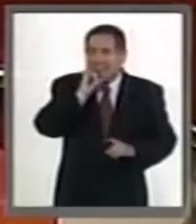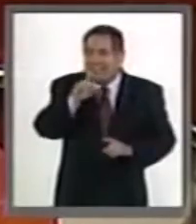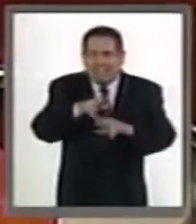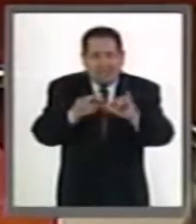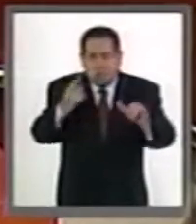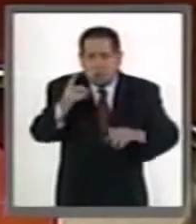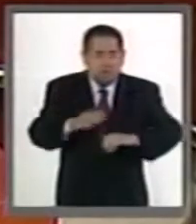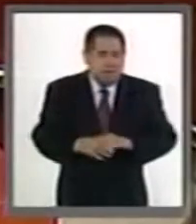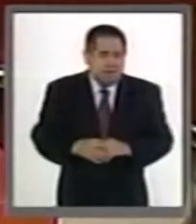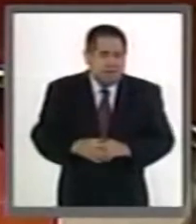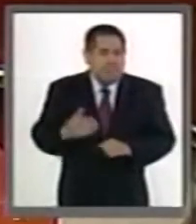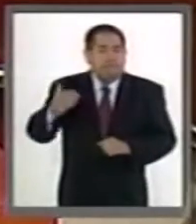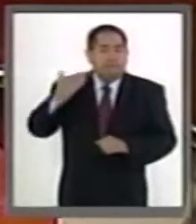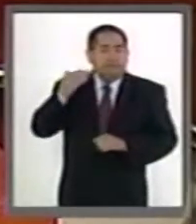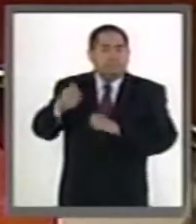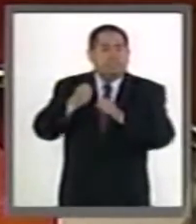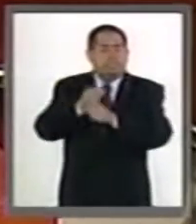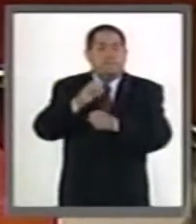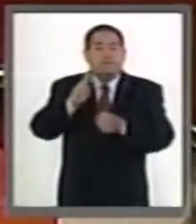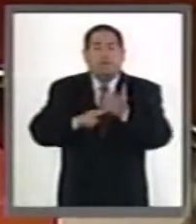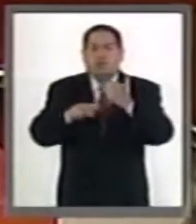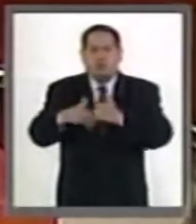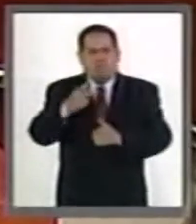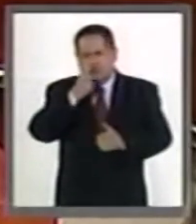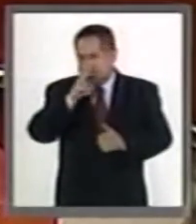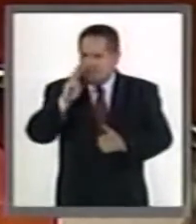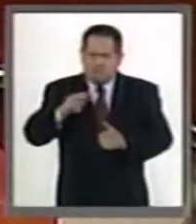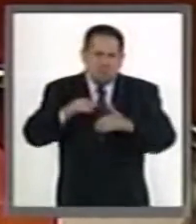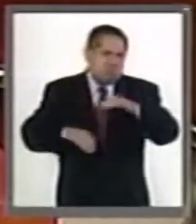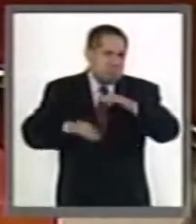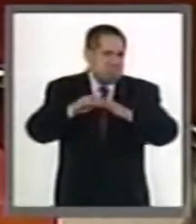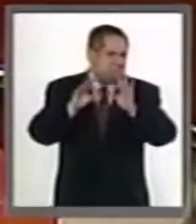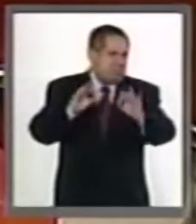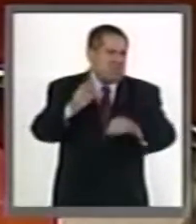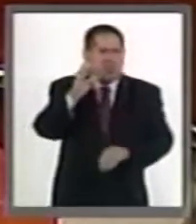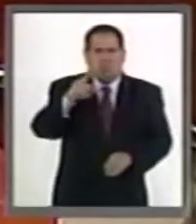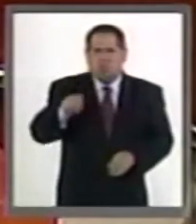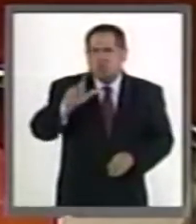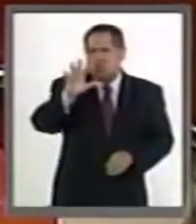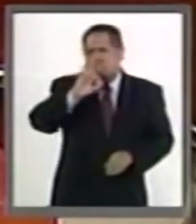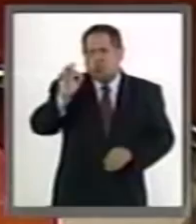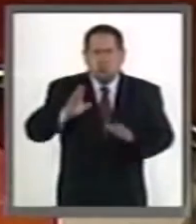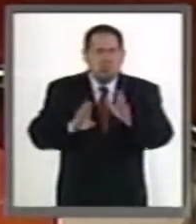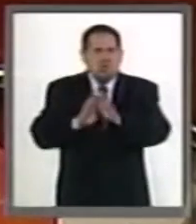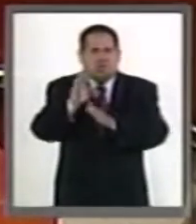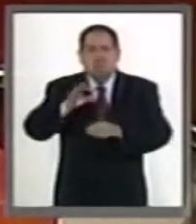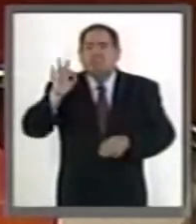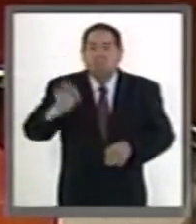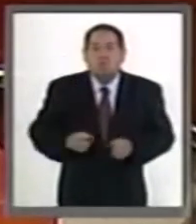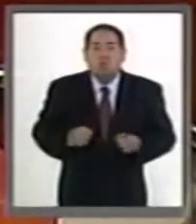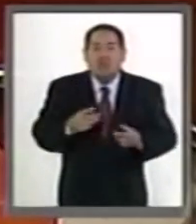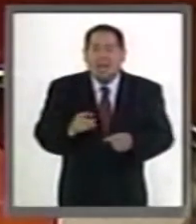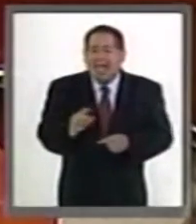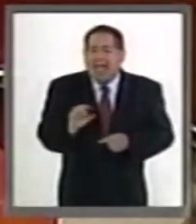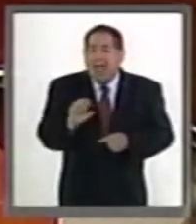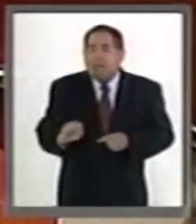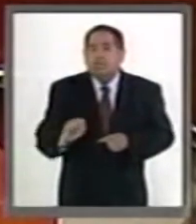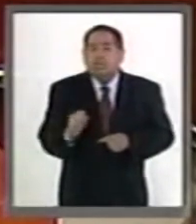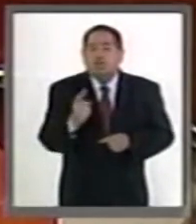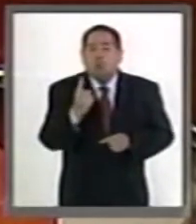En el año 2013 pronosticaron un crecimiento del 3.5% y el real fue de apenas